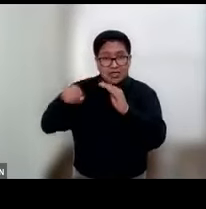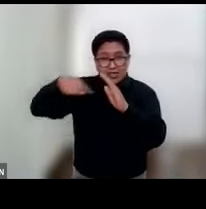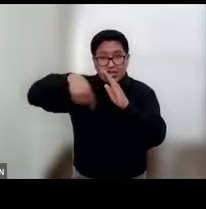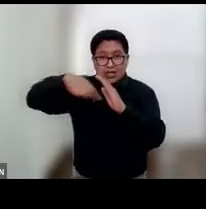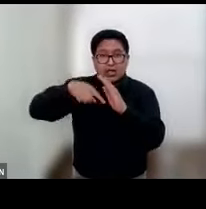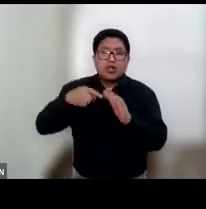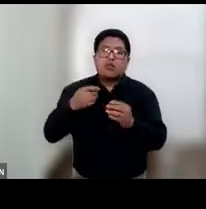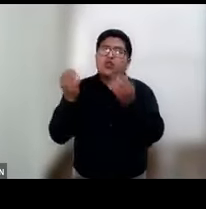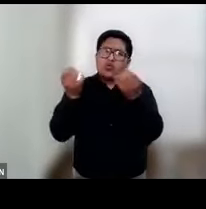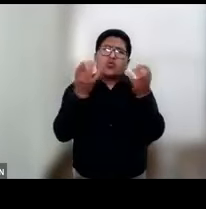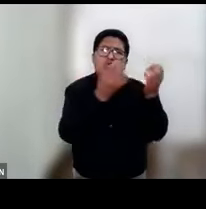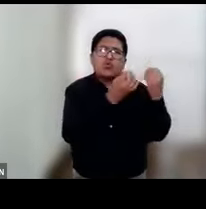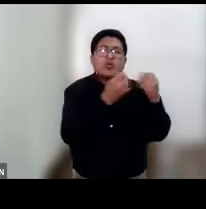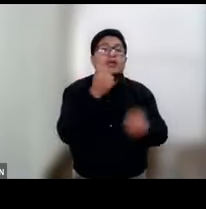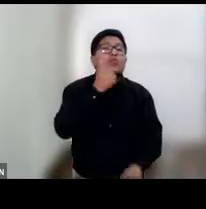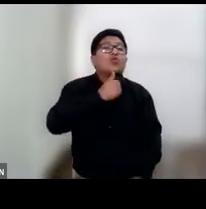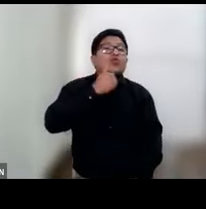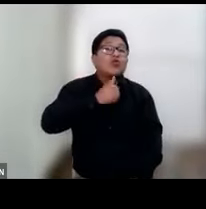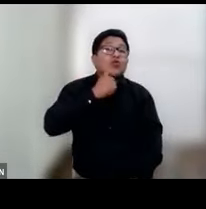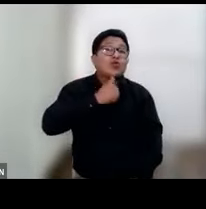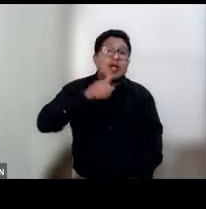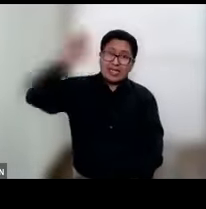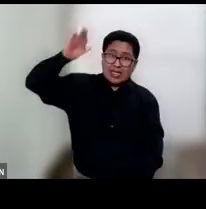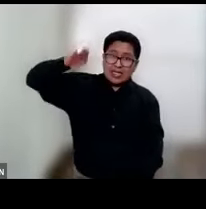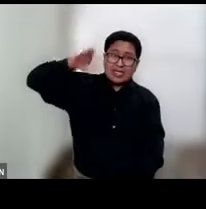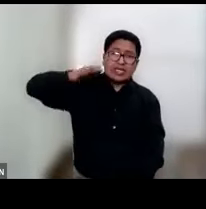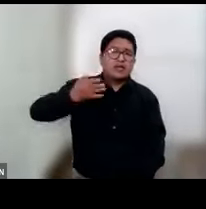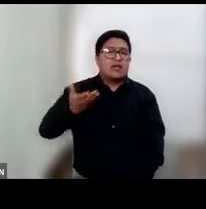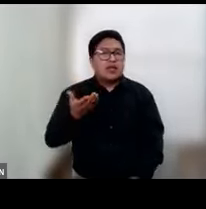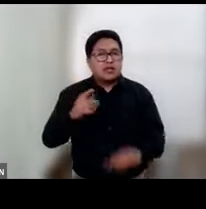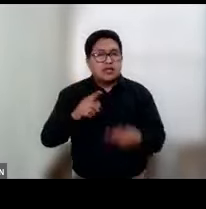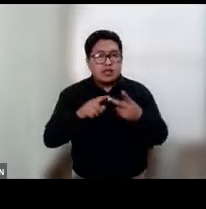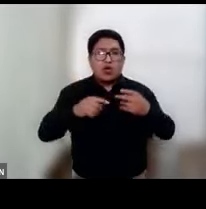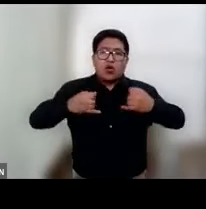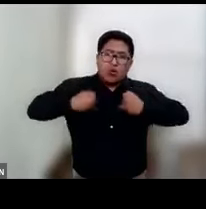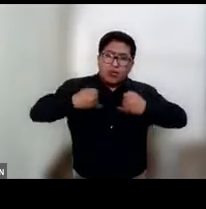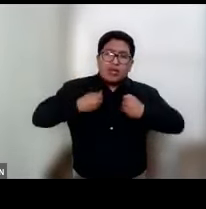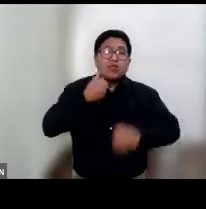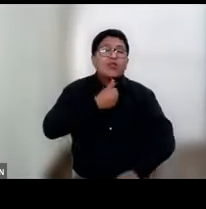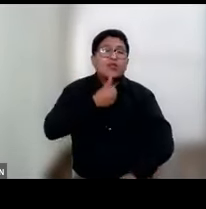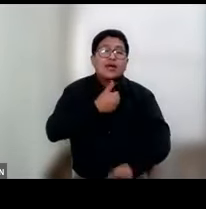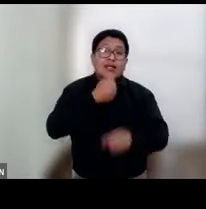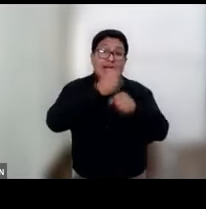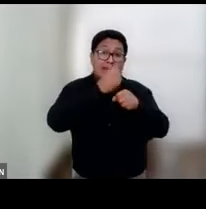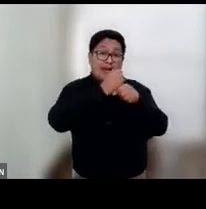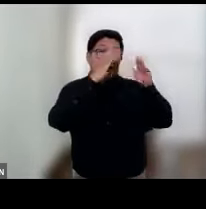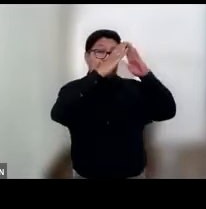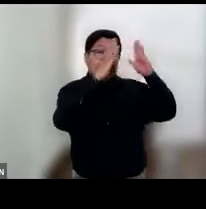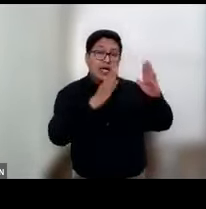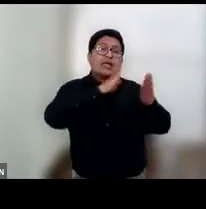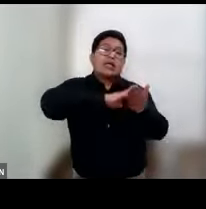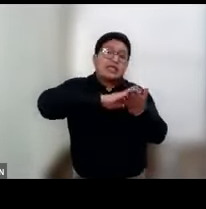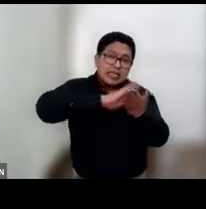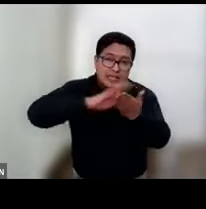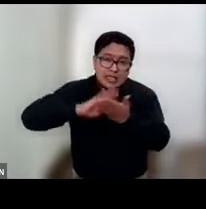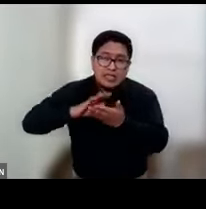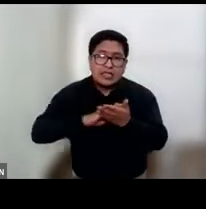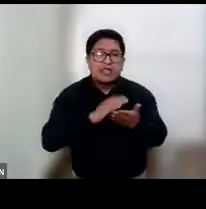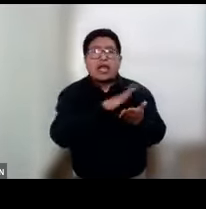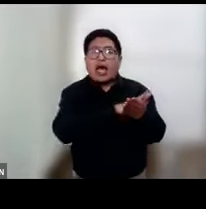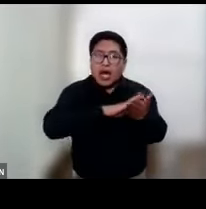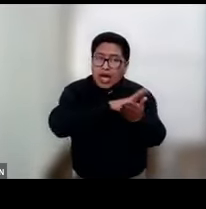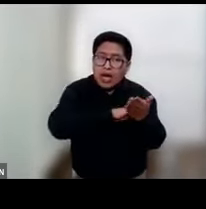niñas particularmente niñas y mujeres jóvenes que están realizando trabajo doméstico que porque están normalizado como que eso es una